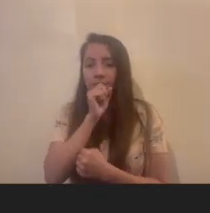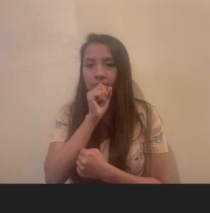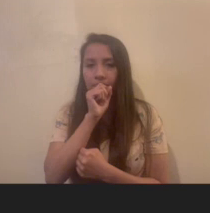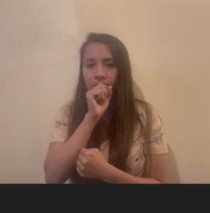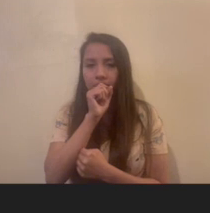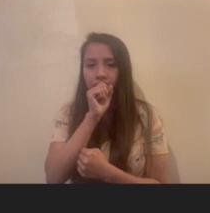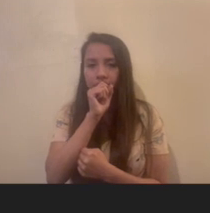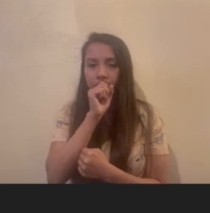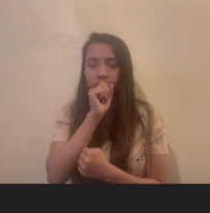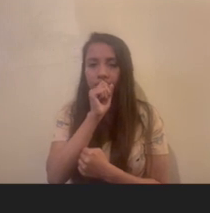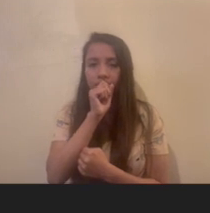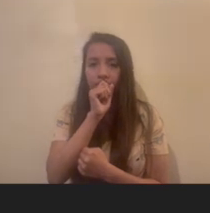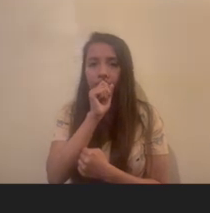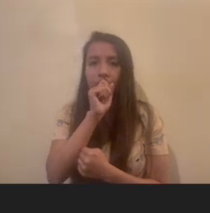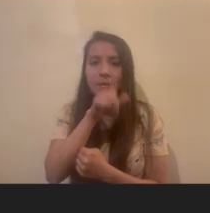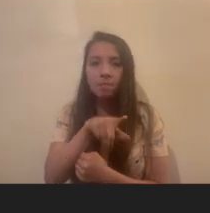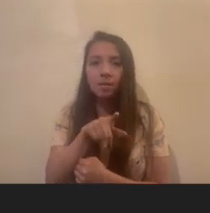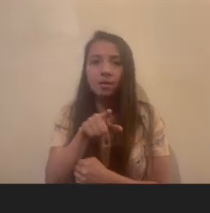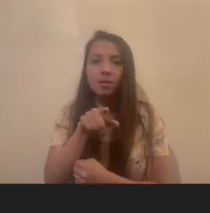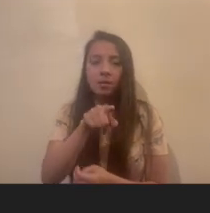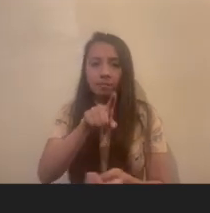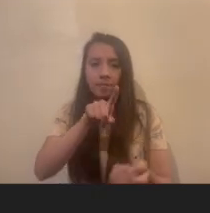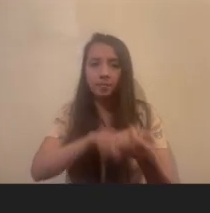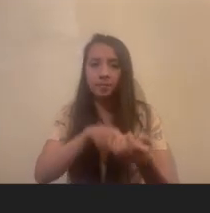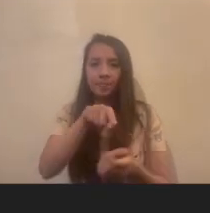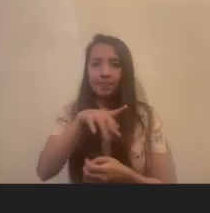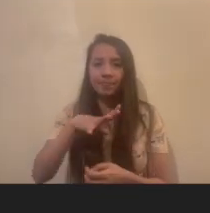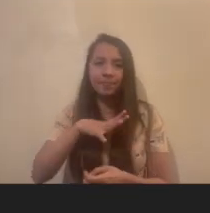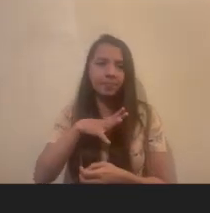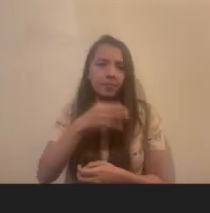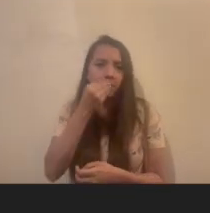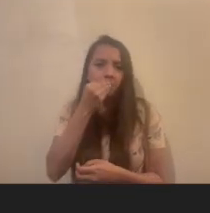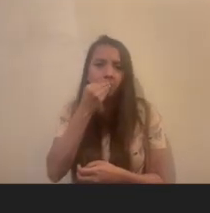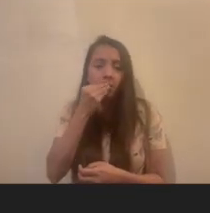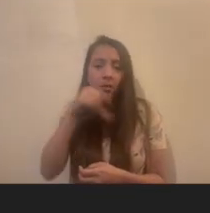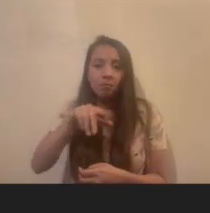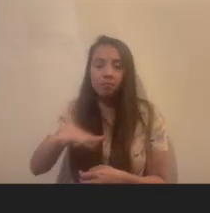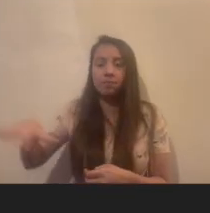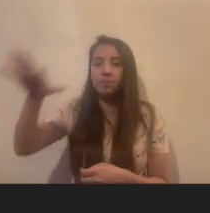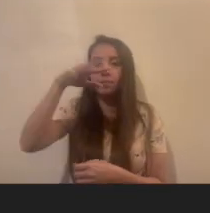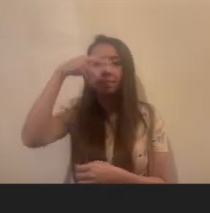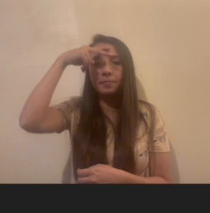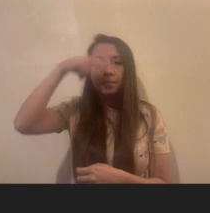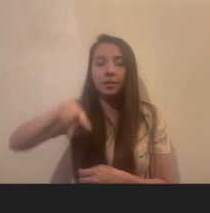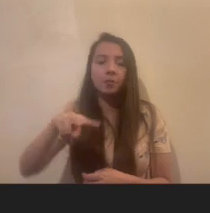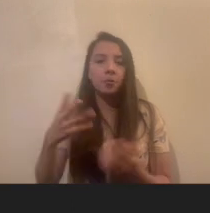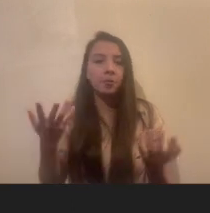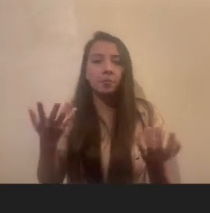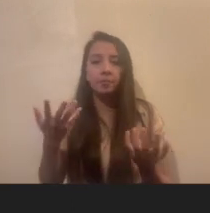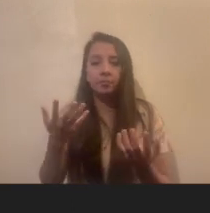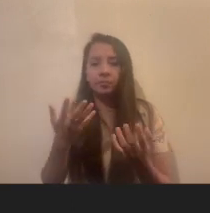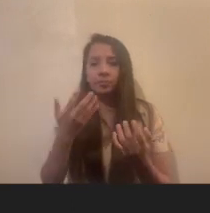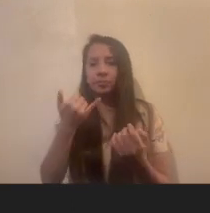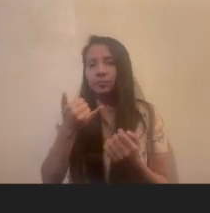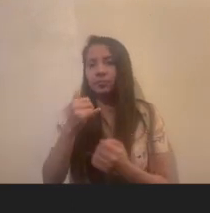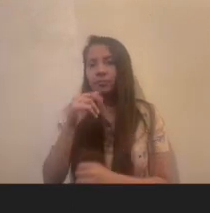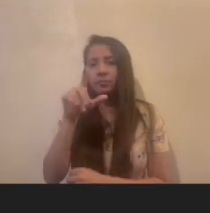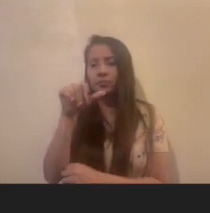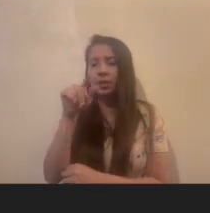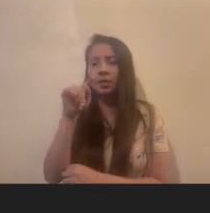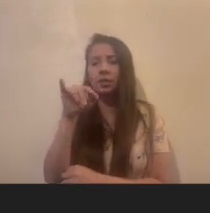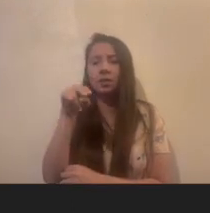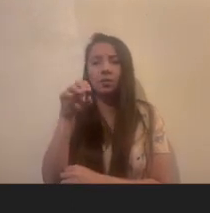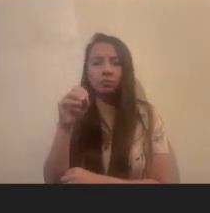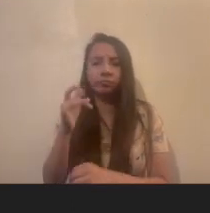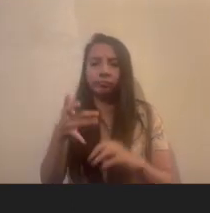y también eh, eh, está dentro de nuestra alimentación, ¿no? O sea, de varios